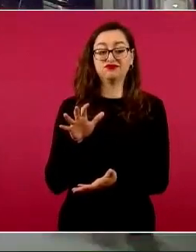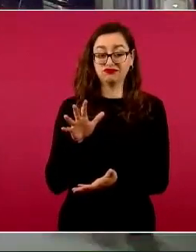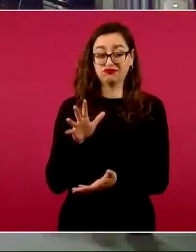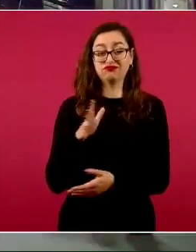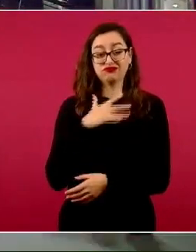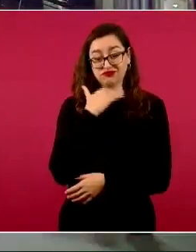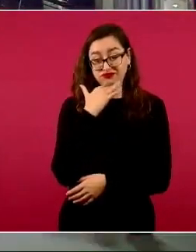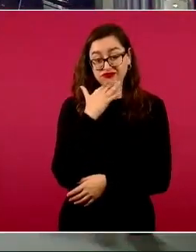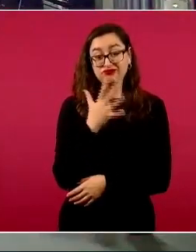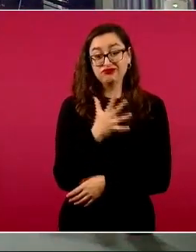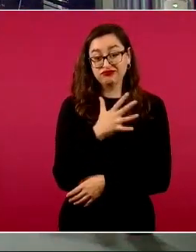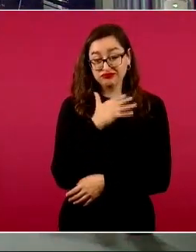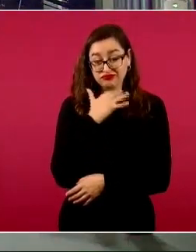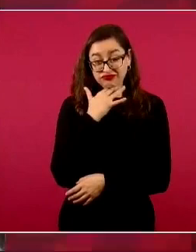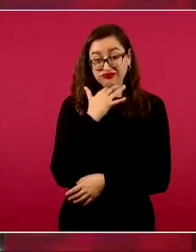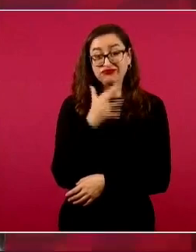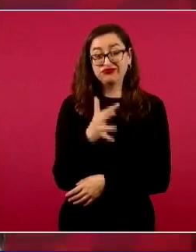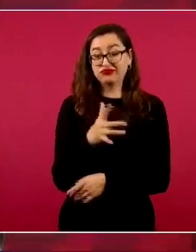tienen esos cargos